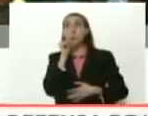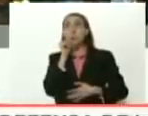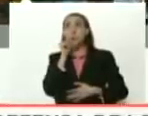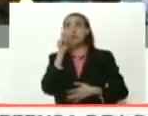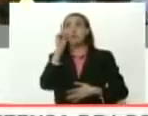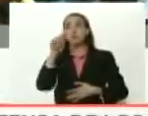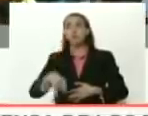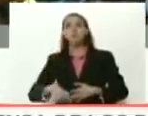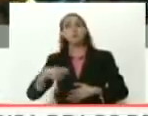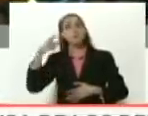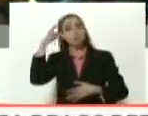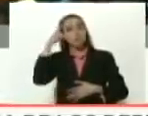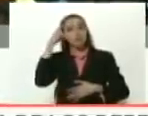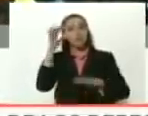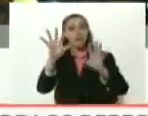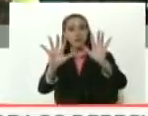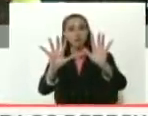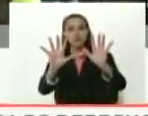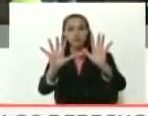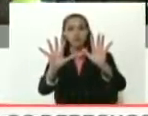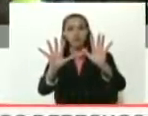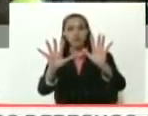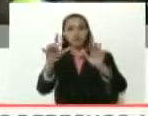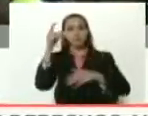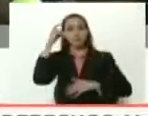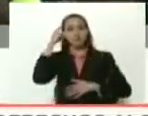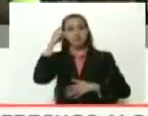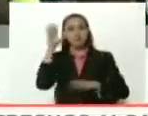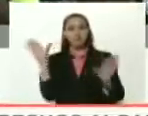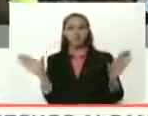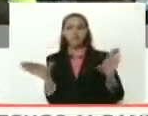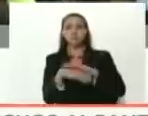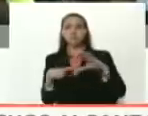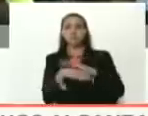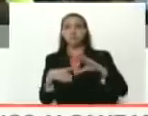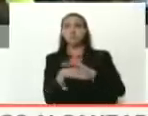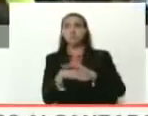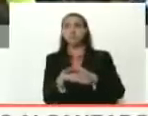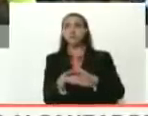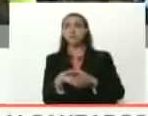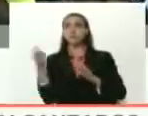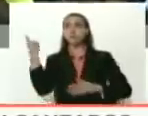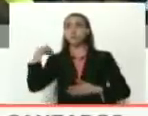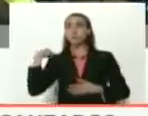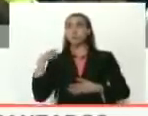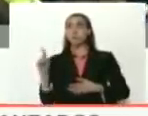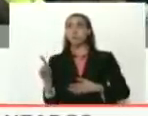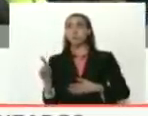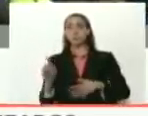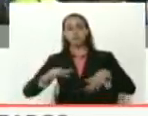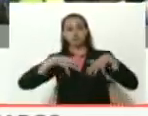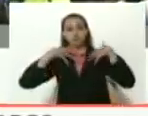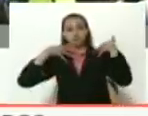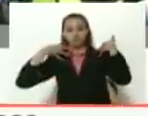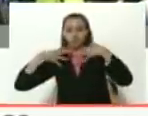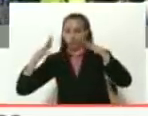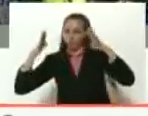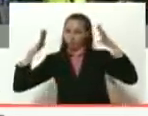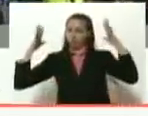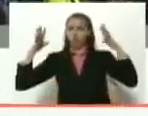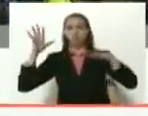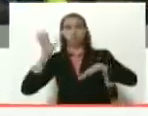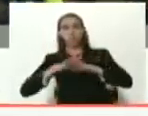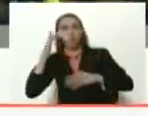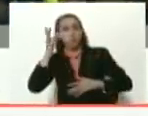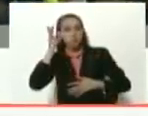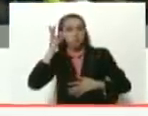el día 10, el martes 10, tendremos la madre de las marchas, la mujer de